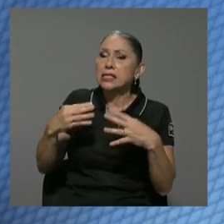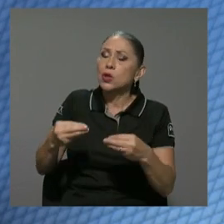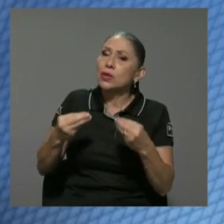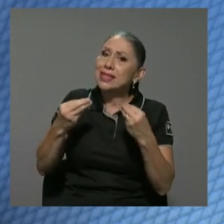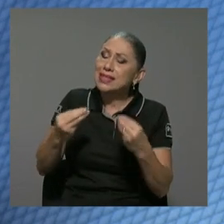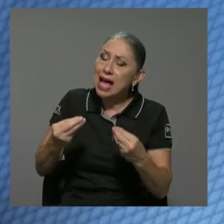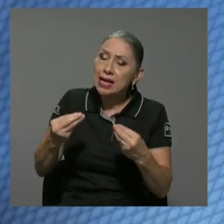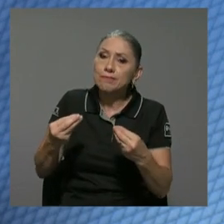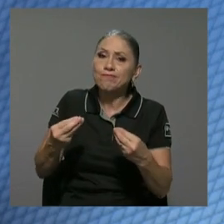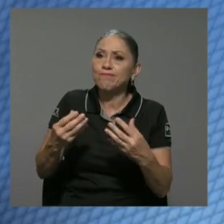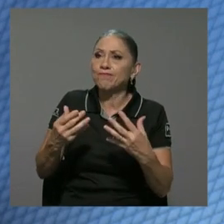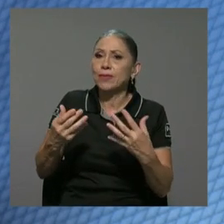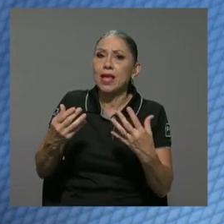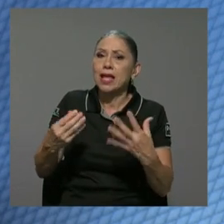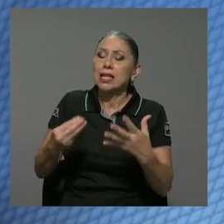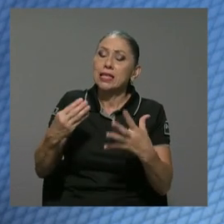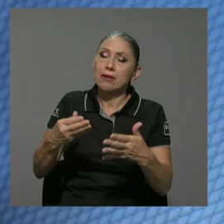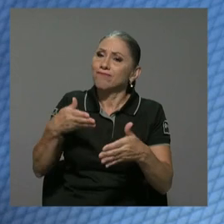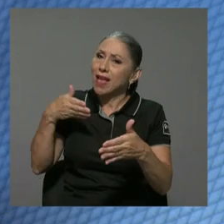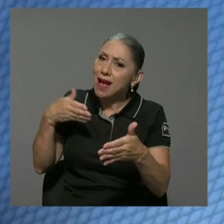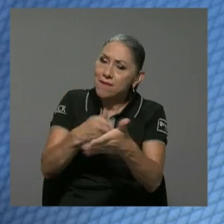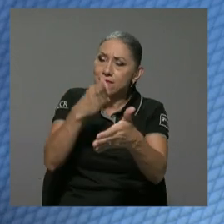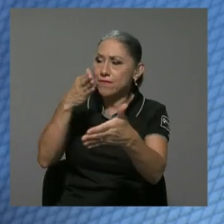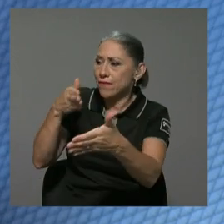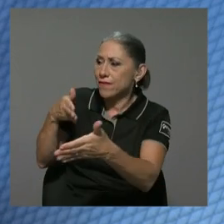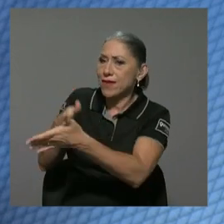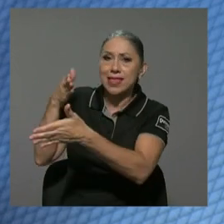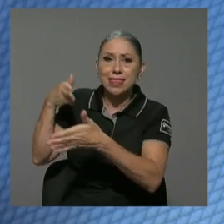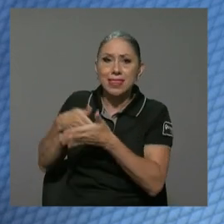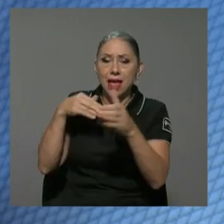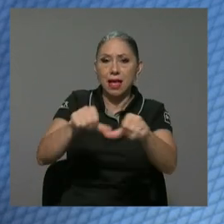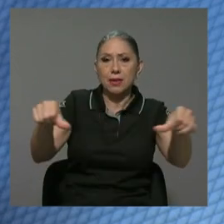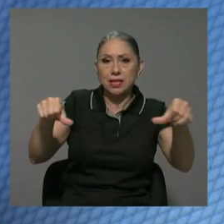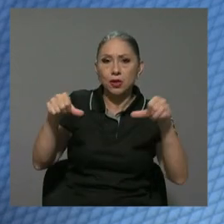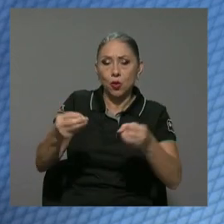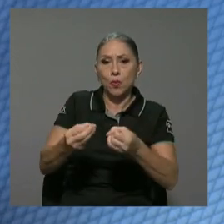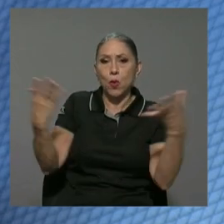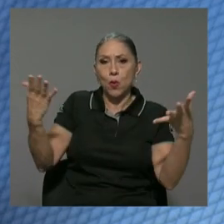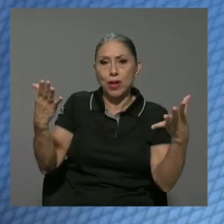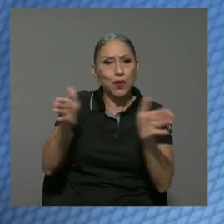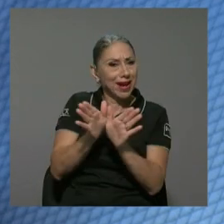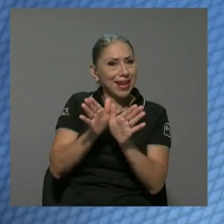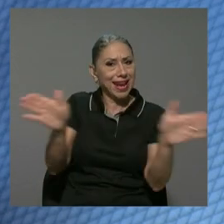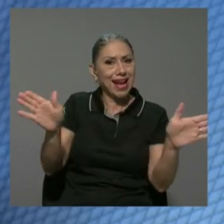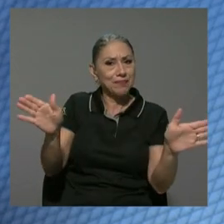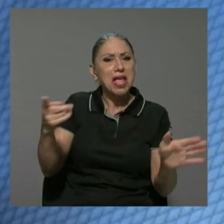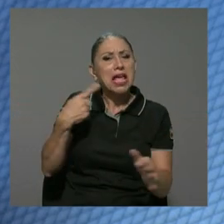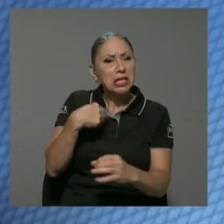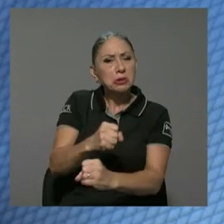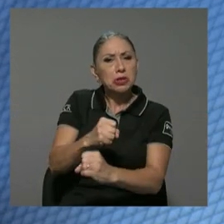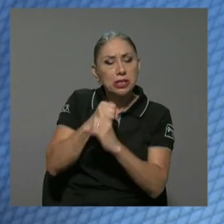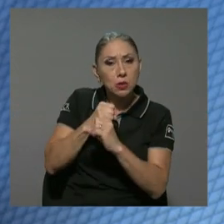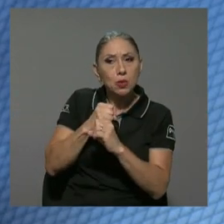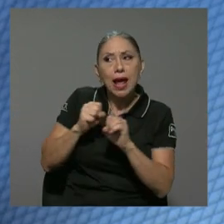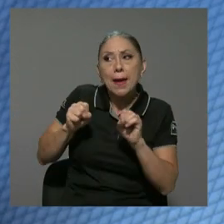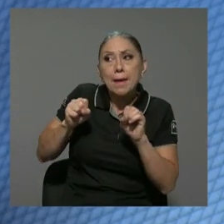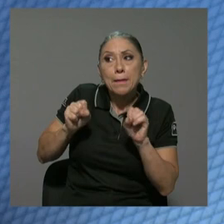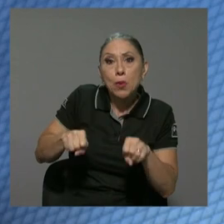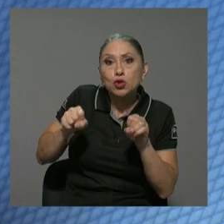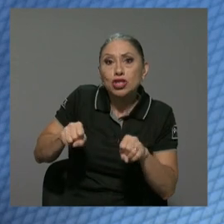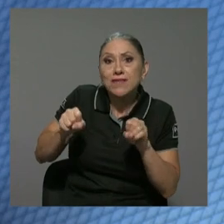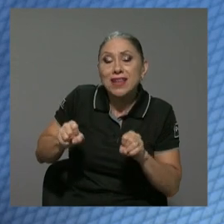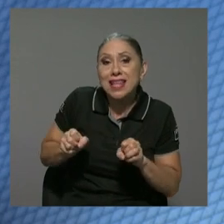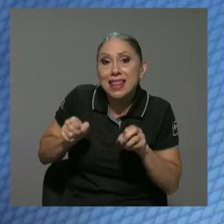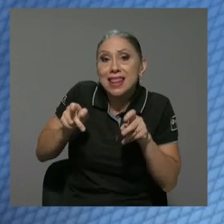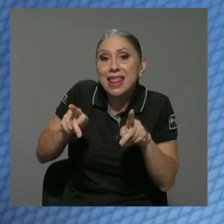golpeado el sector público en general, que estoy segura que las posibilidades de unión y de fuerza que se